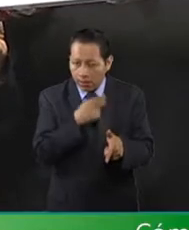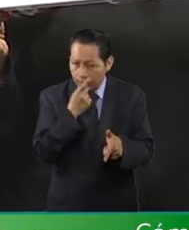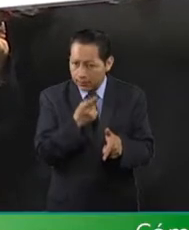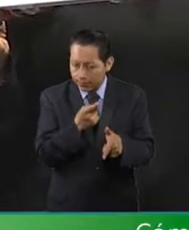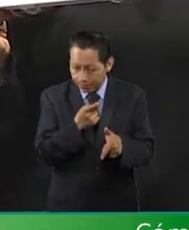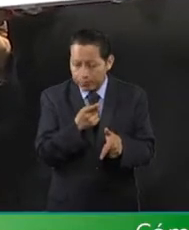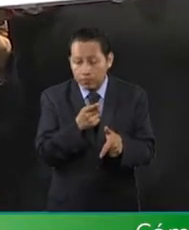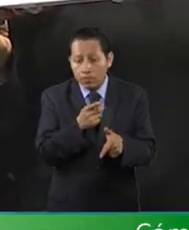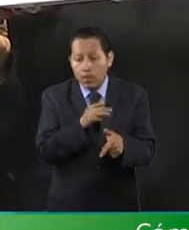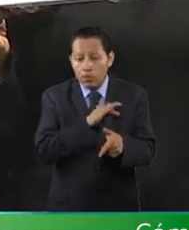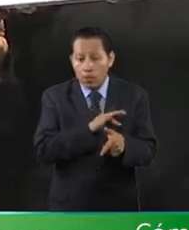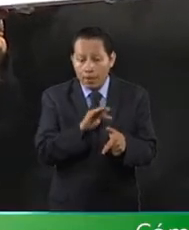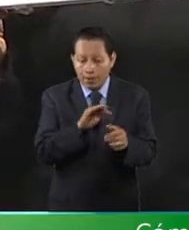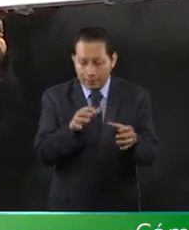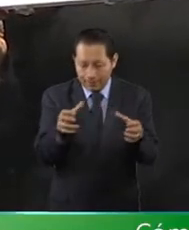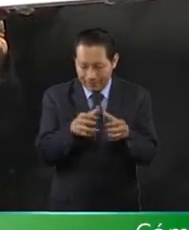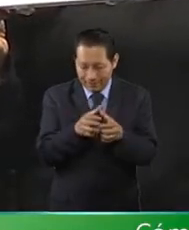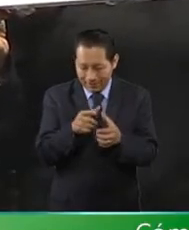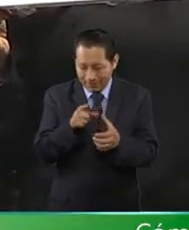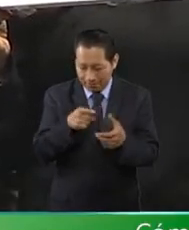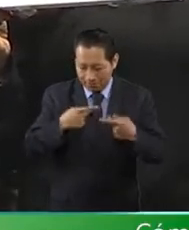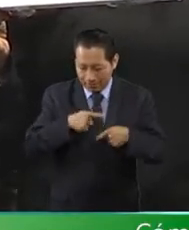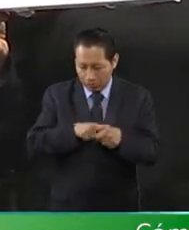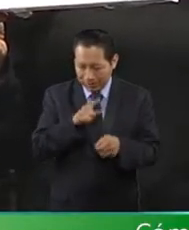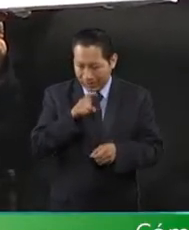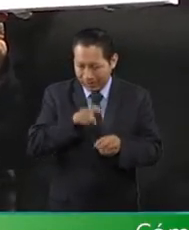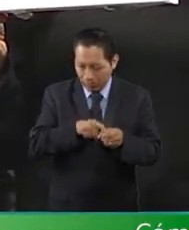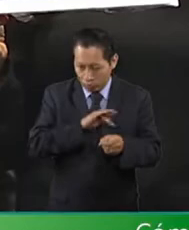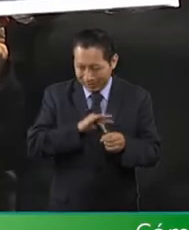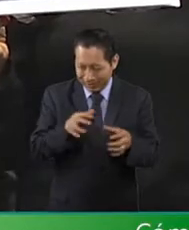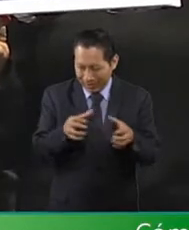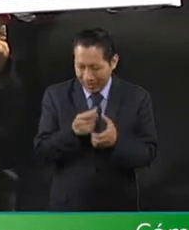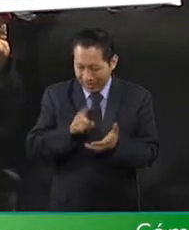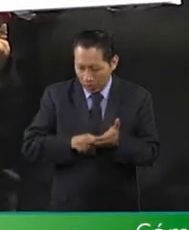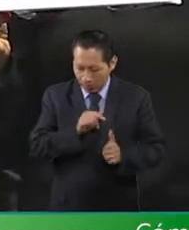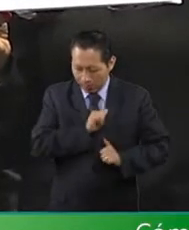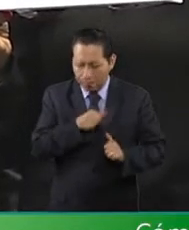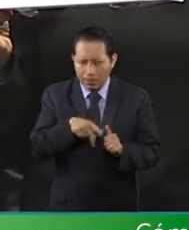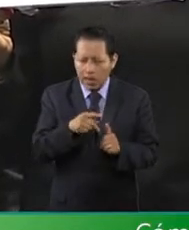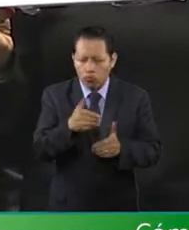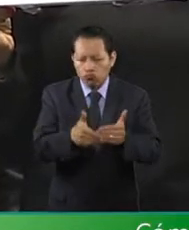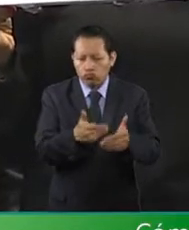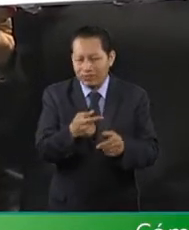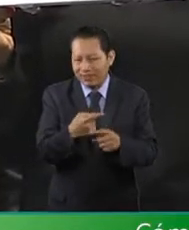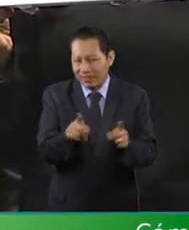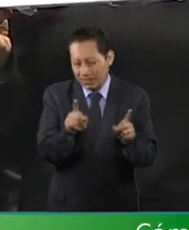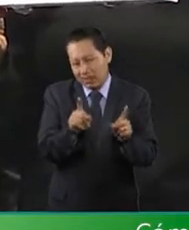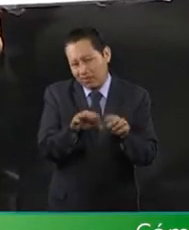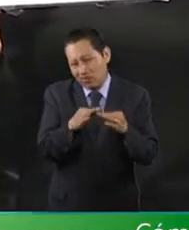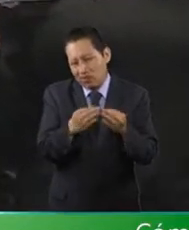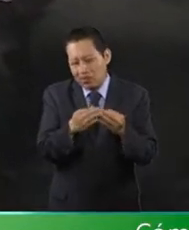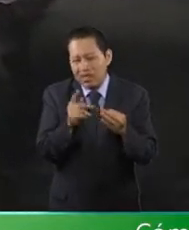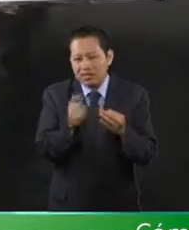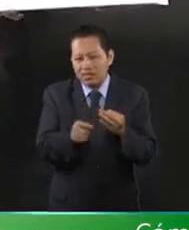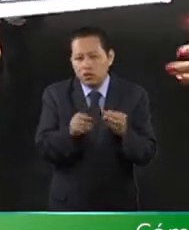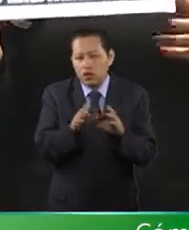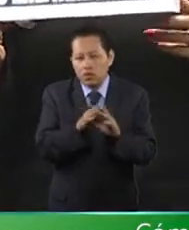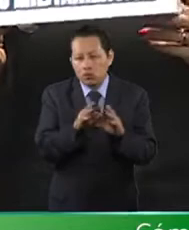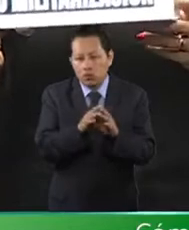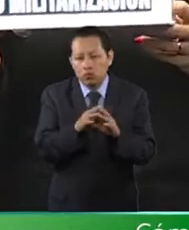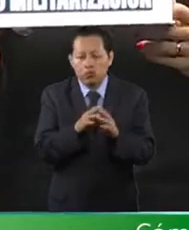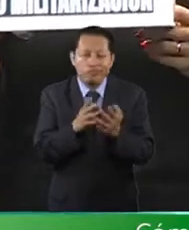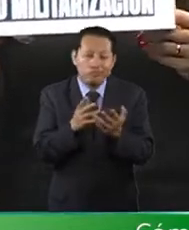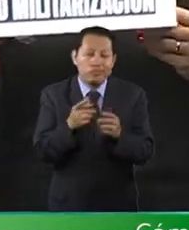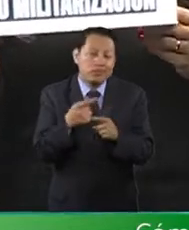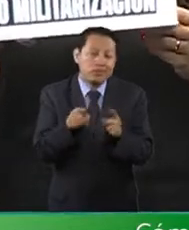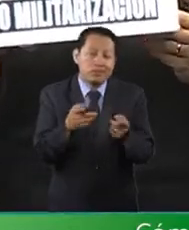el origen sería militar del personal pero que derivarían en otra cosa es decir en un cuerpo mixto y hasta